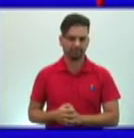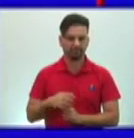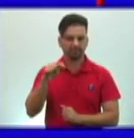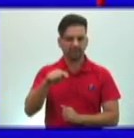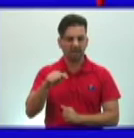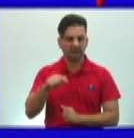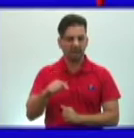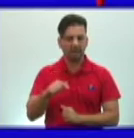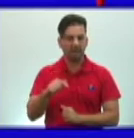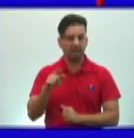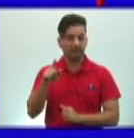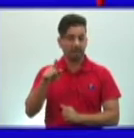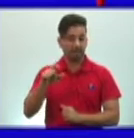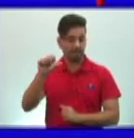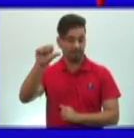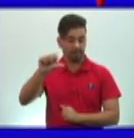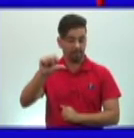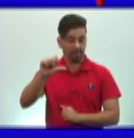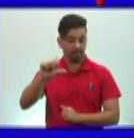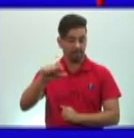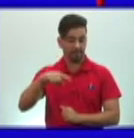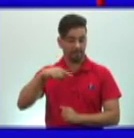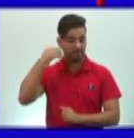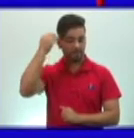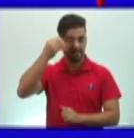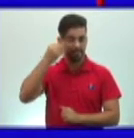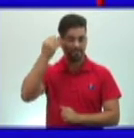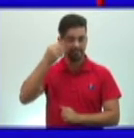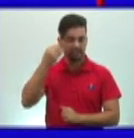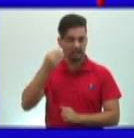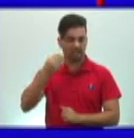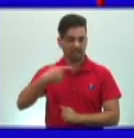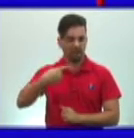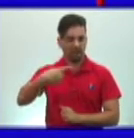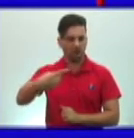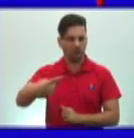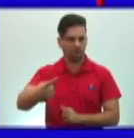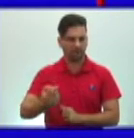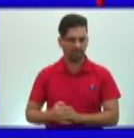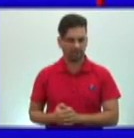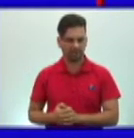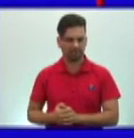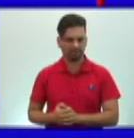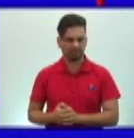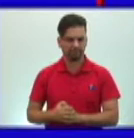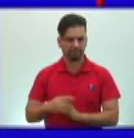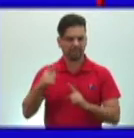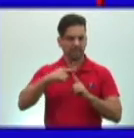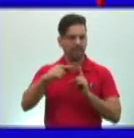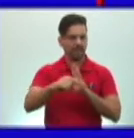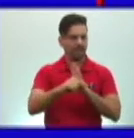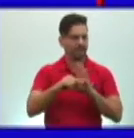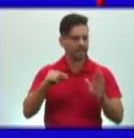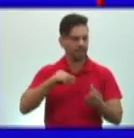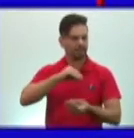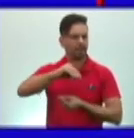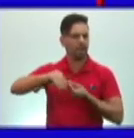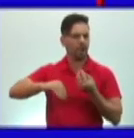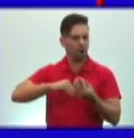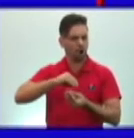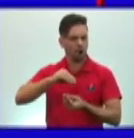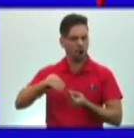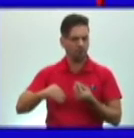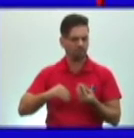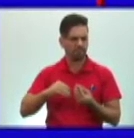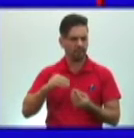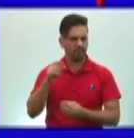utilizan en su dinámica, pues sencillamente los temas que se convierten en mecanismos para subvertir el